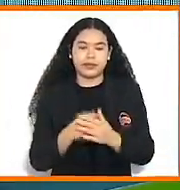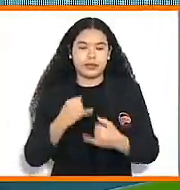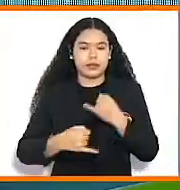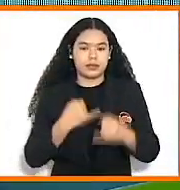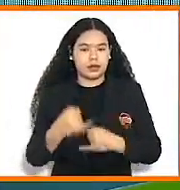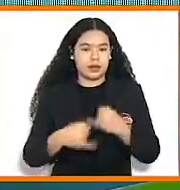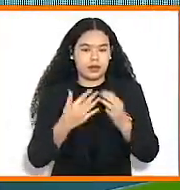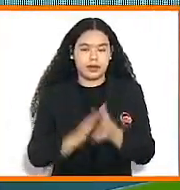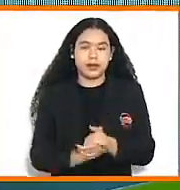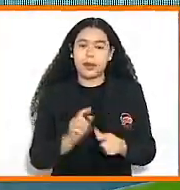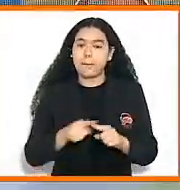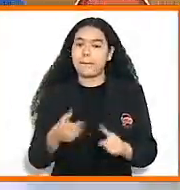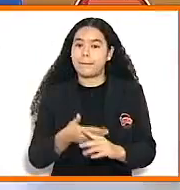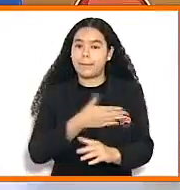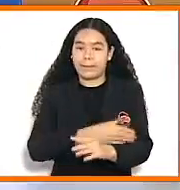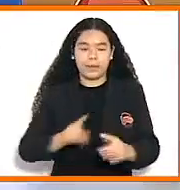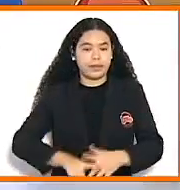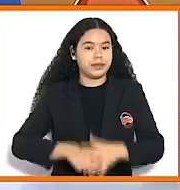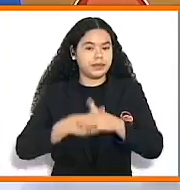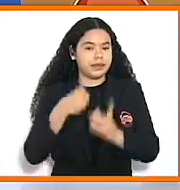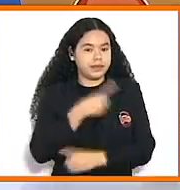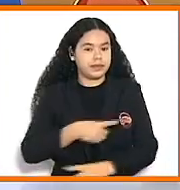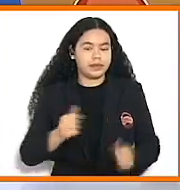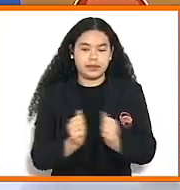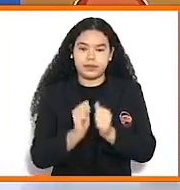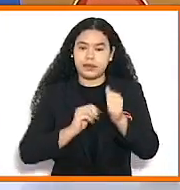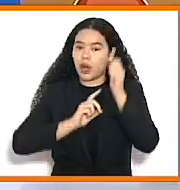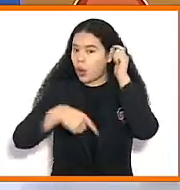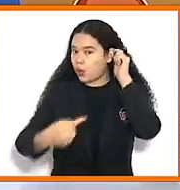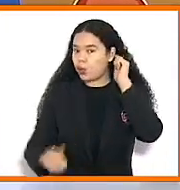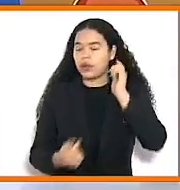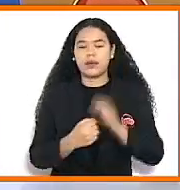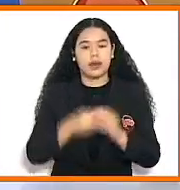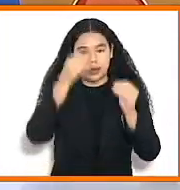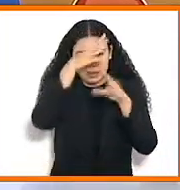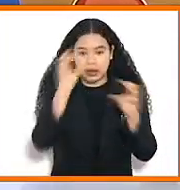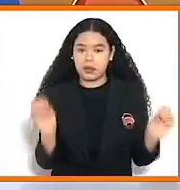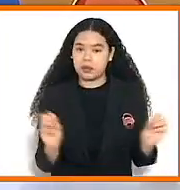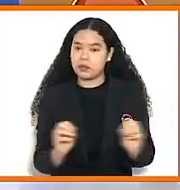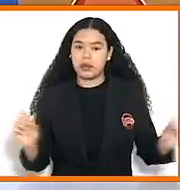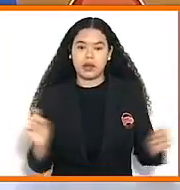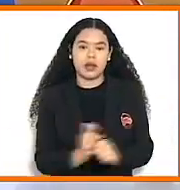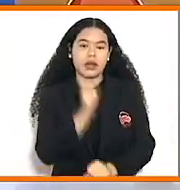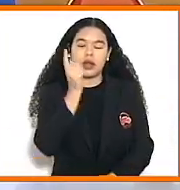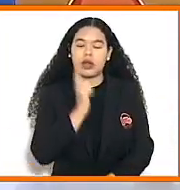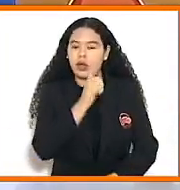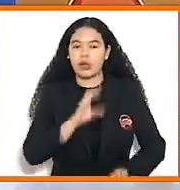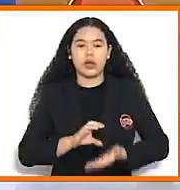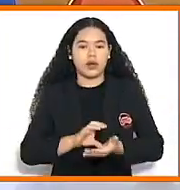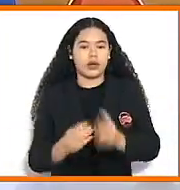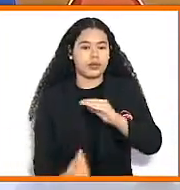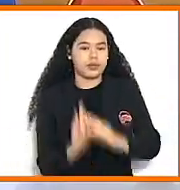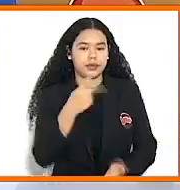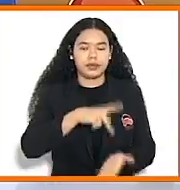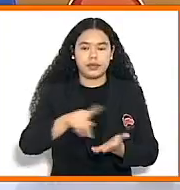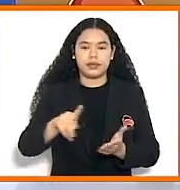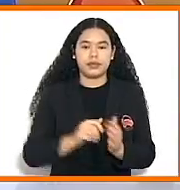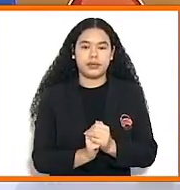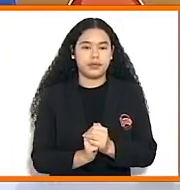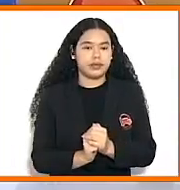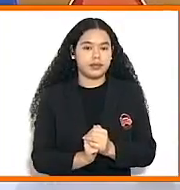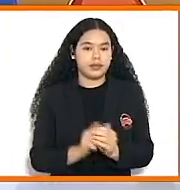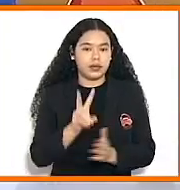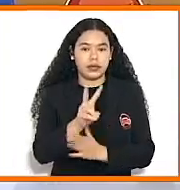juego. Pero antes de iniciar la diversión con Diaria, querido jugador, te comento que no hubo ganador del Loto Super Premio y nuestro nuevo monto está